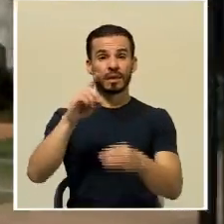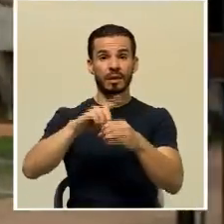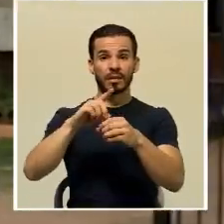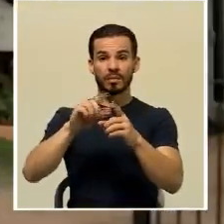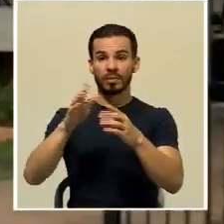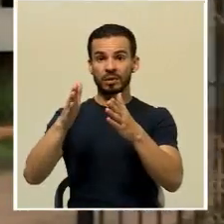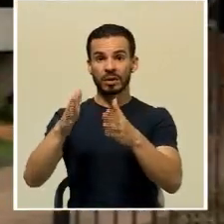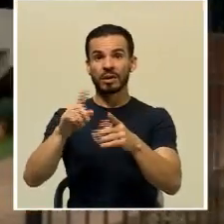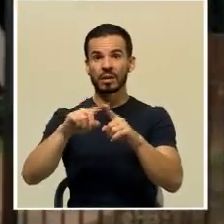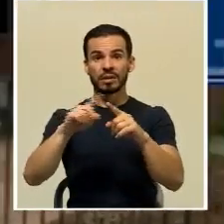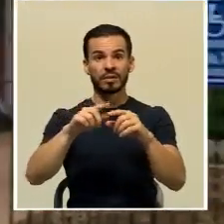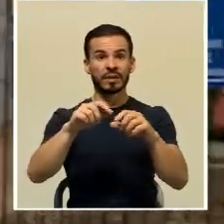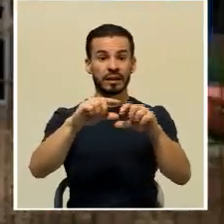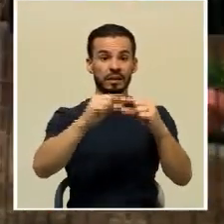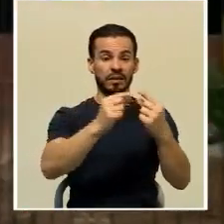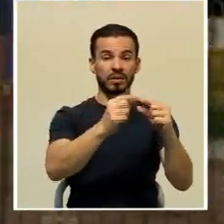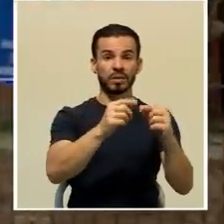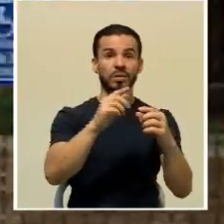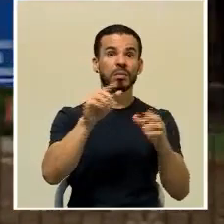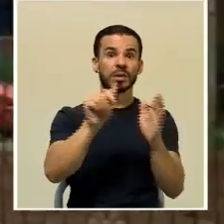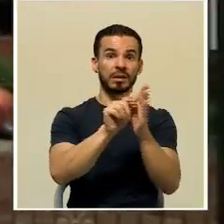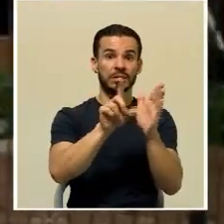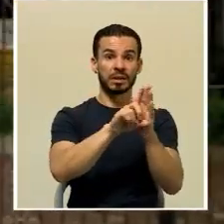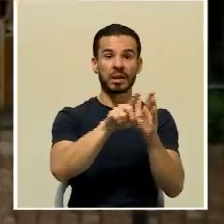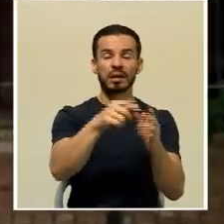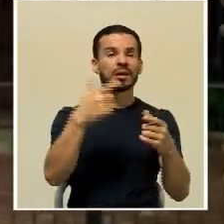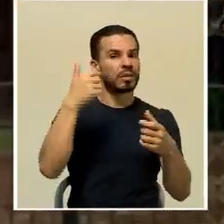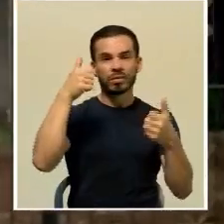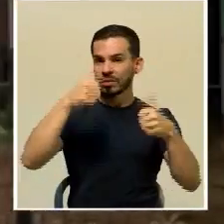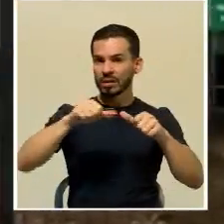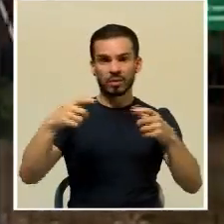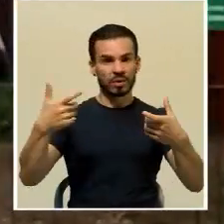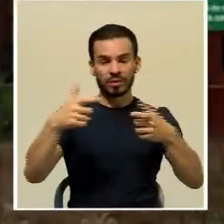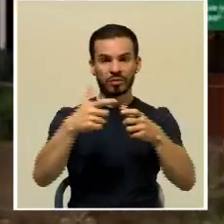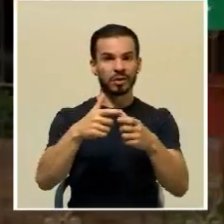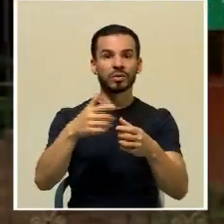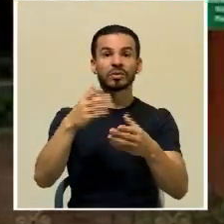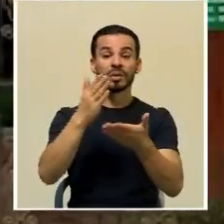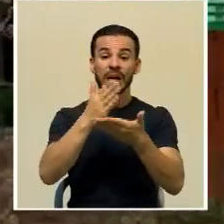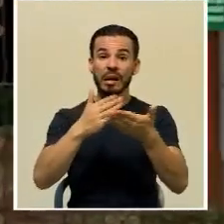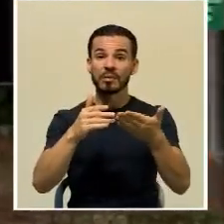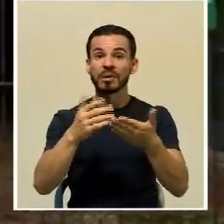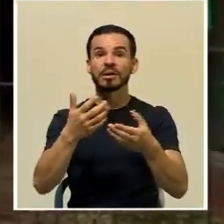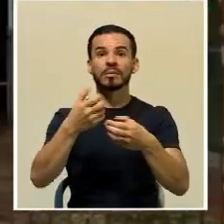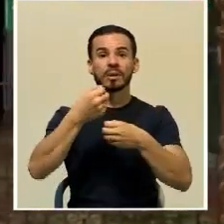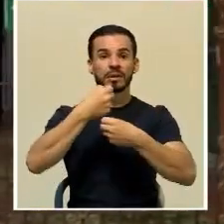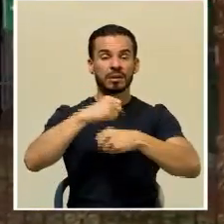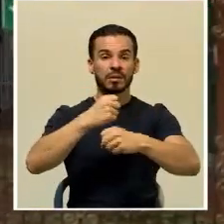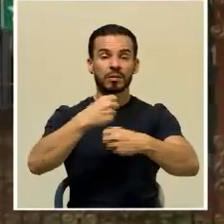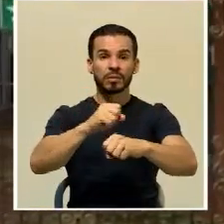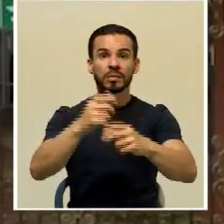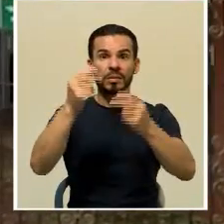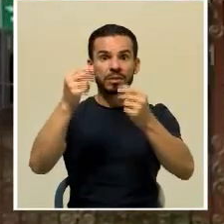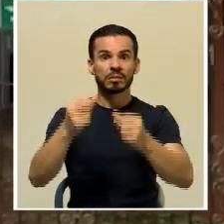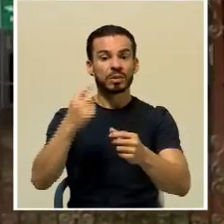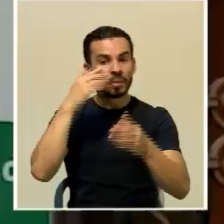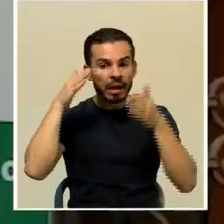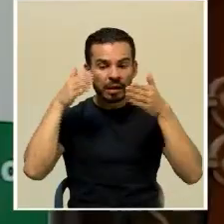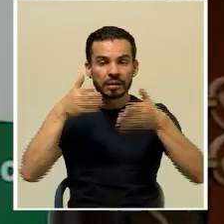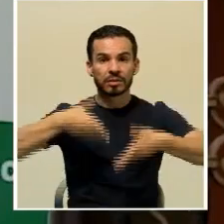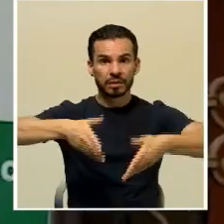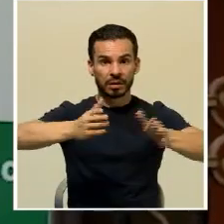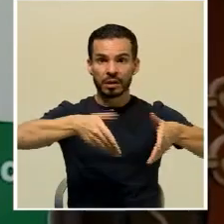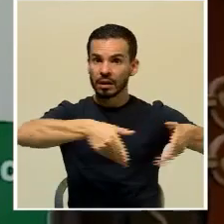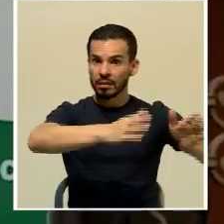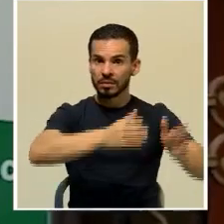Diputados de distintas fracciones legislativas están en desacuerdo con la reducción que hizo el Poder Ejecutivo en el presupuesto de las municipalidades para la atención de